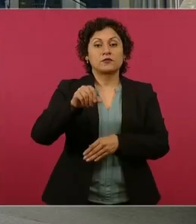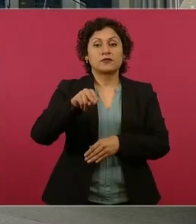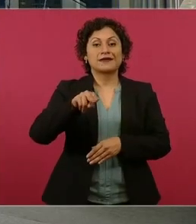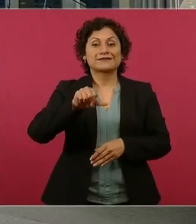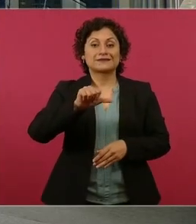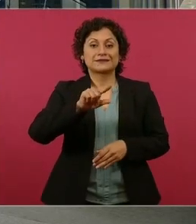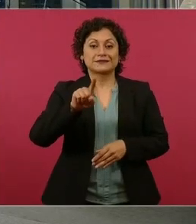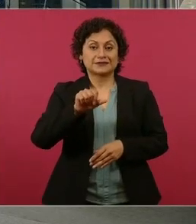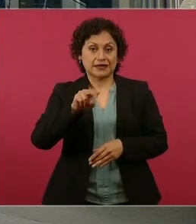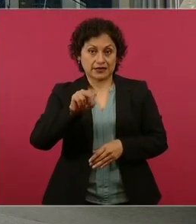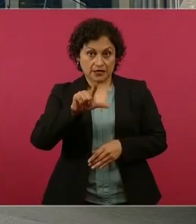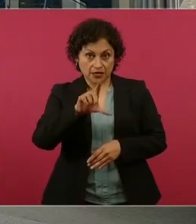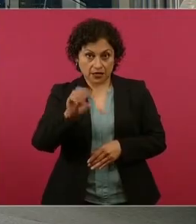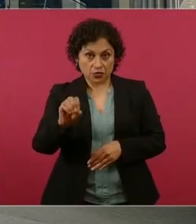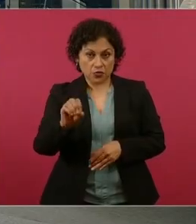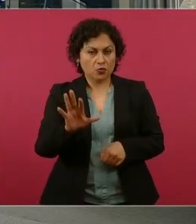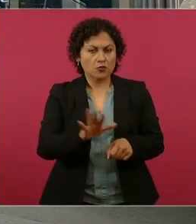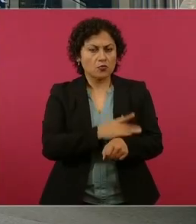precisamente por